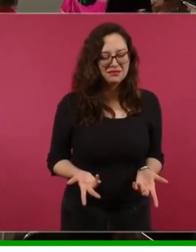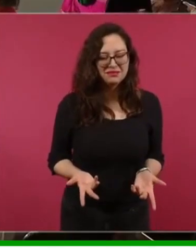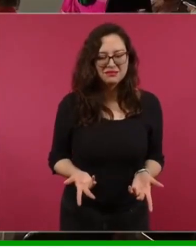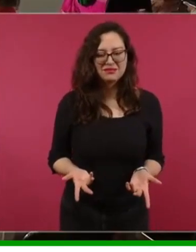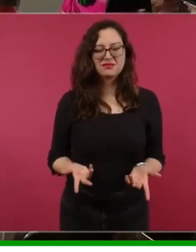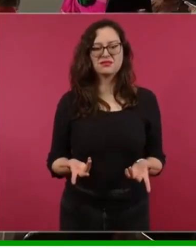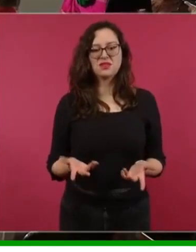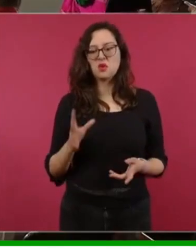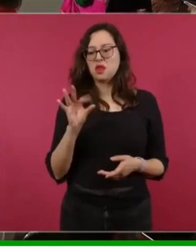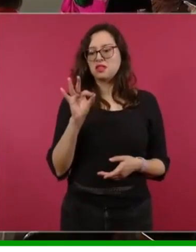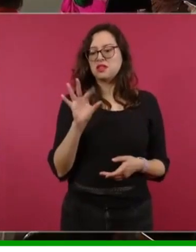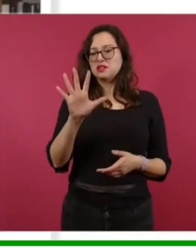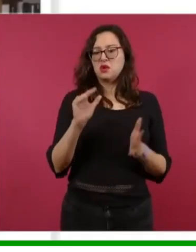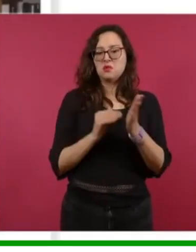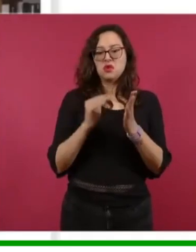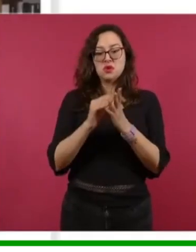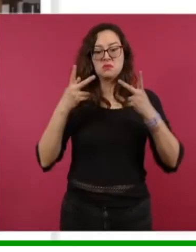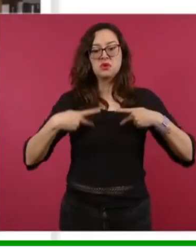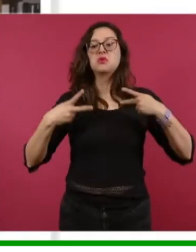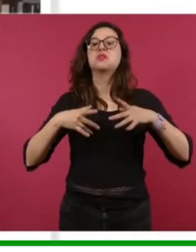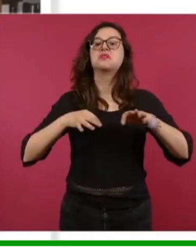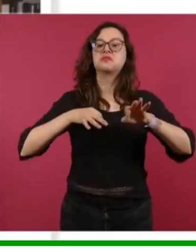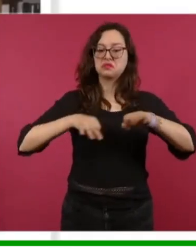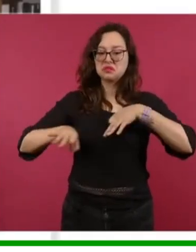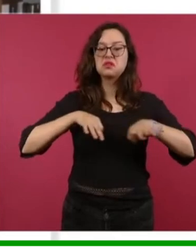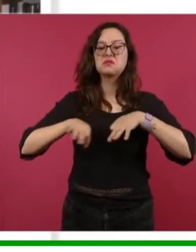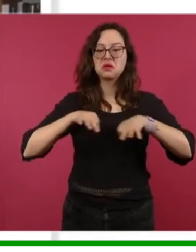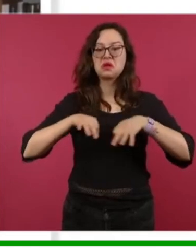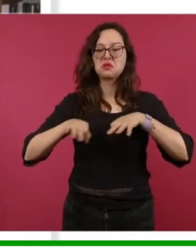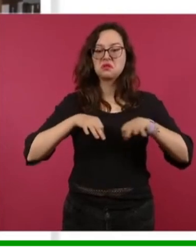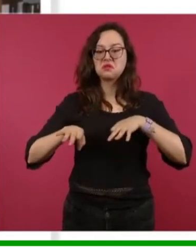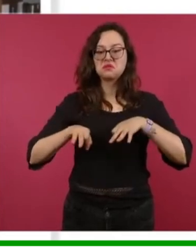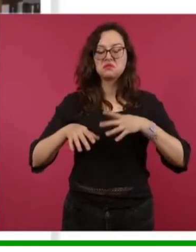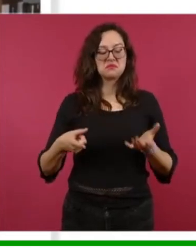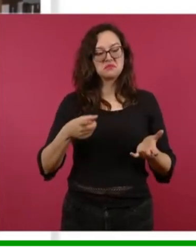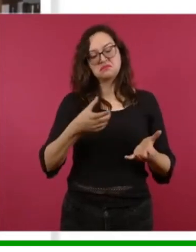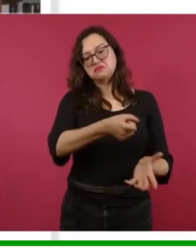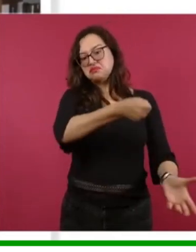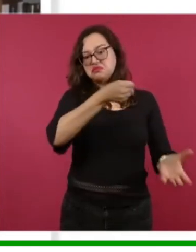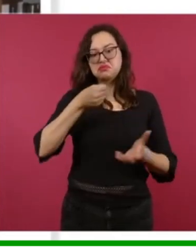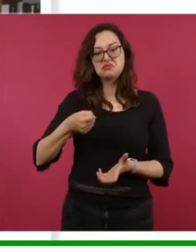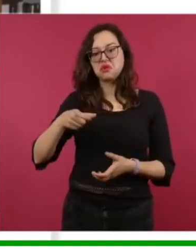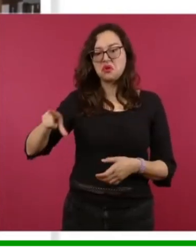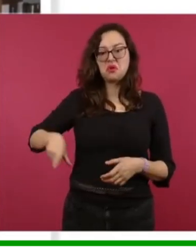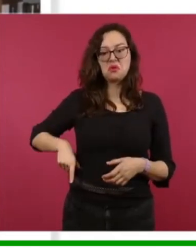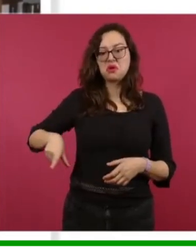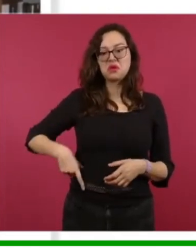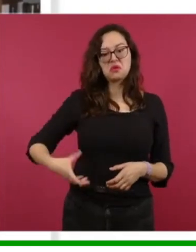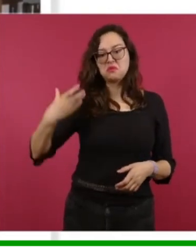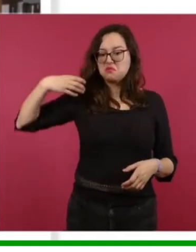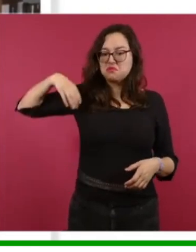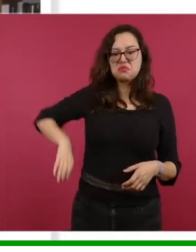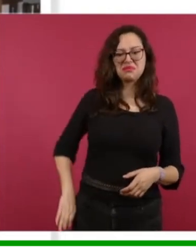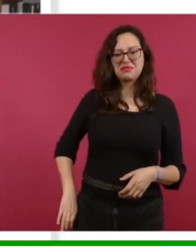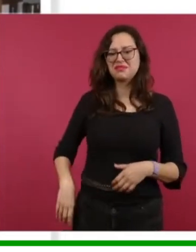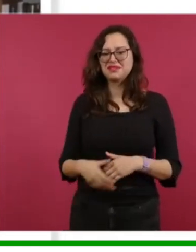que 45 millones de trabajadores tienen en las Afores. Eso es